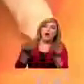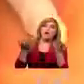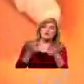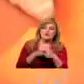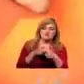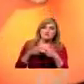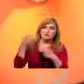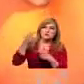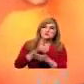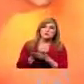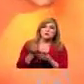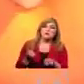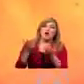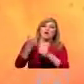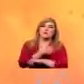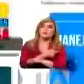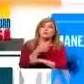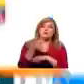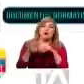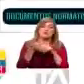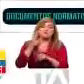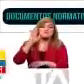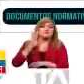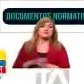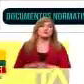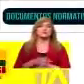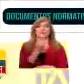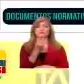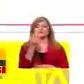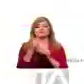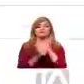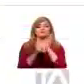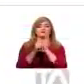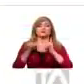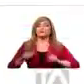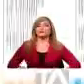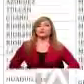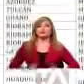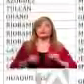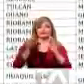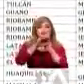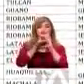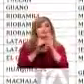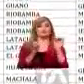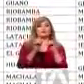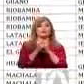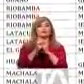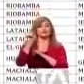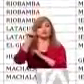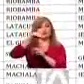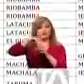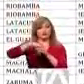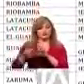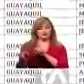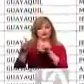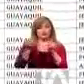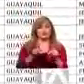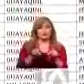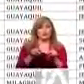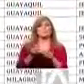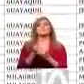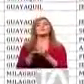van a llegar en las próximas semanas ni cuándo. En la página web del Ministerio consta el listado de las instituciones que están dentro del plan de